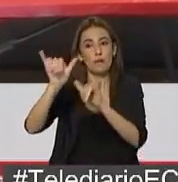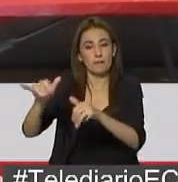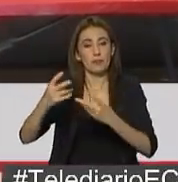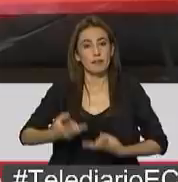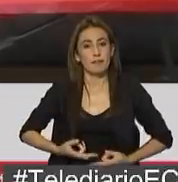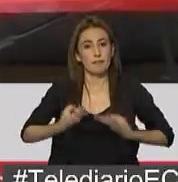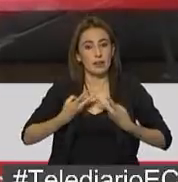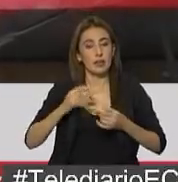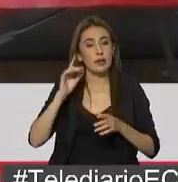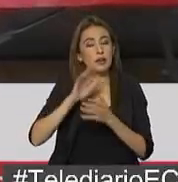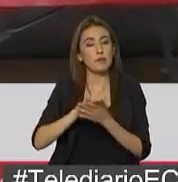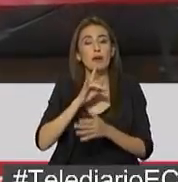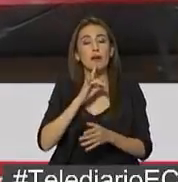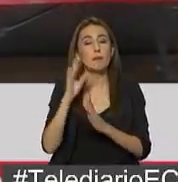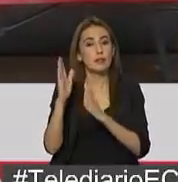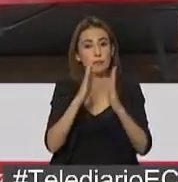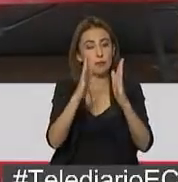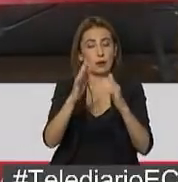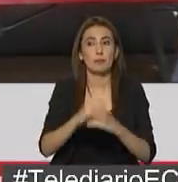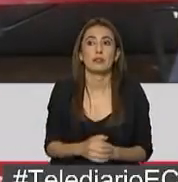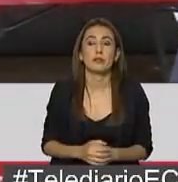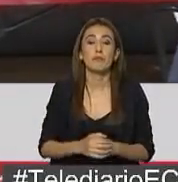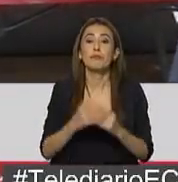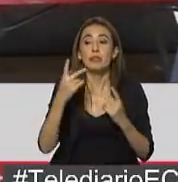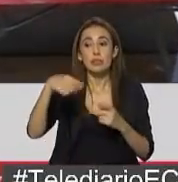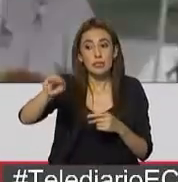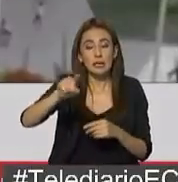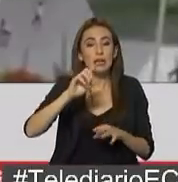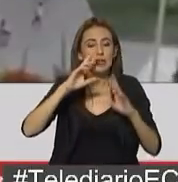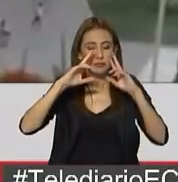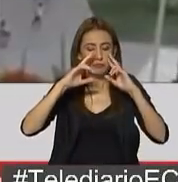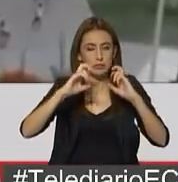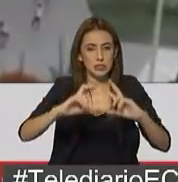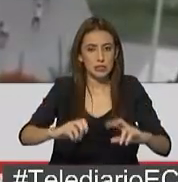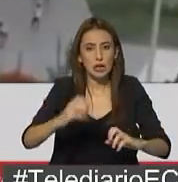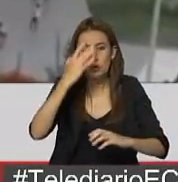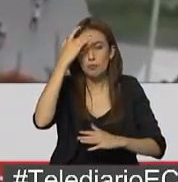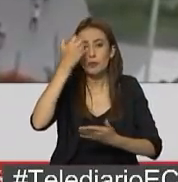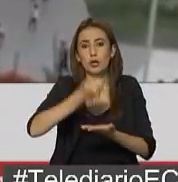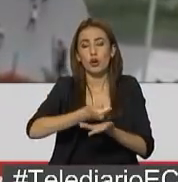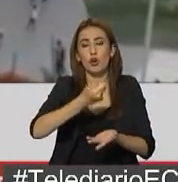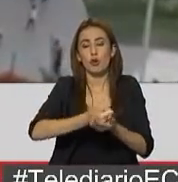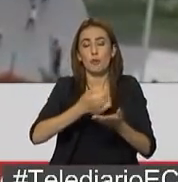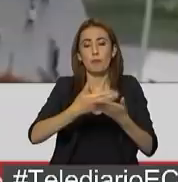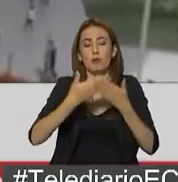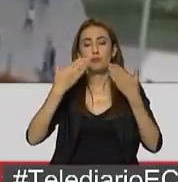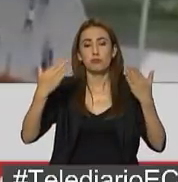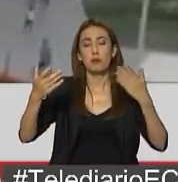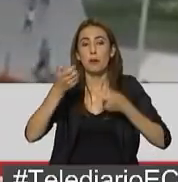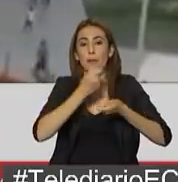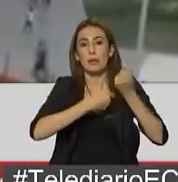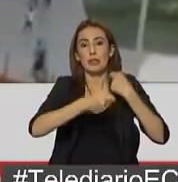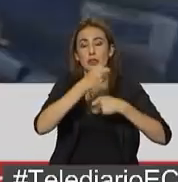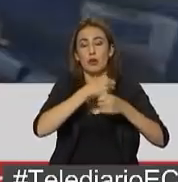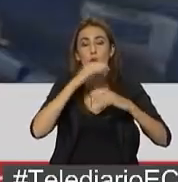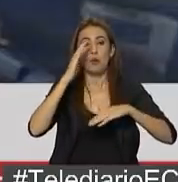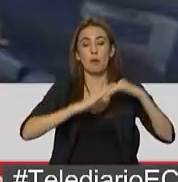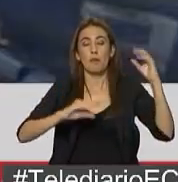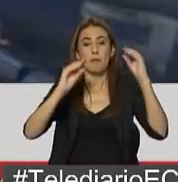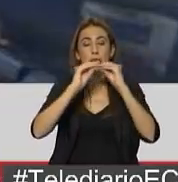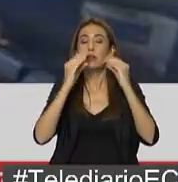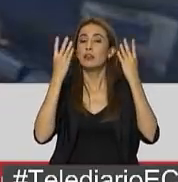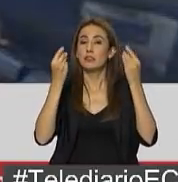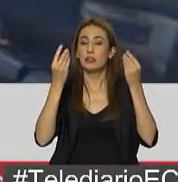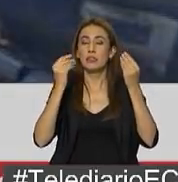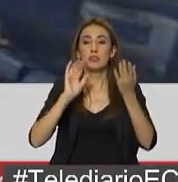era investigado por la compra de insumos médicos con sobreprecio durante la emergencia sanitaria en el Hospital de los Ceibos en Guayaquil, y quien sufrió un